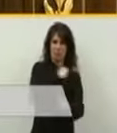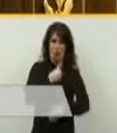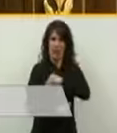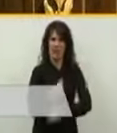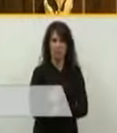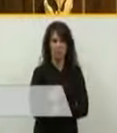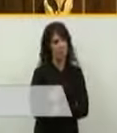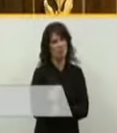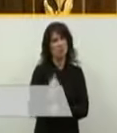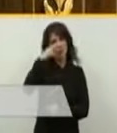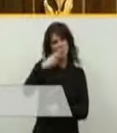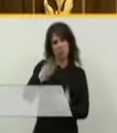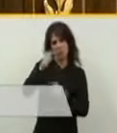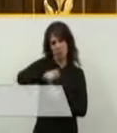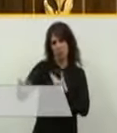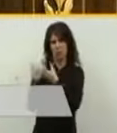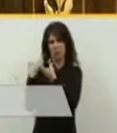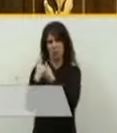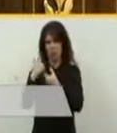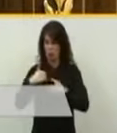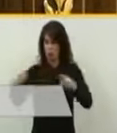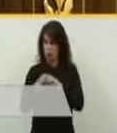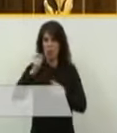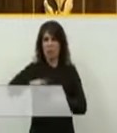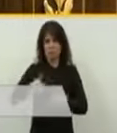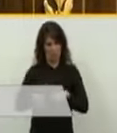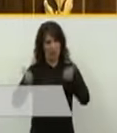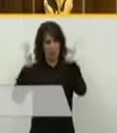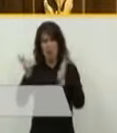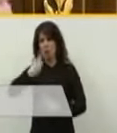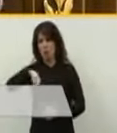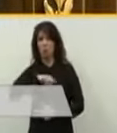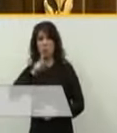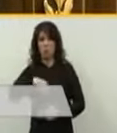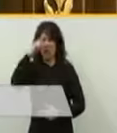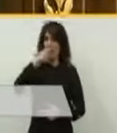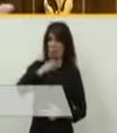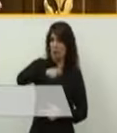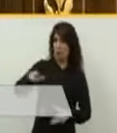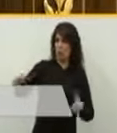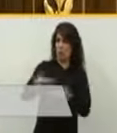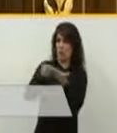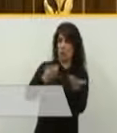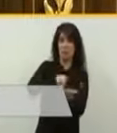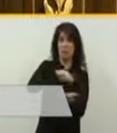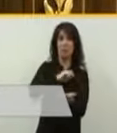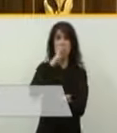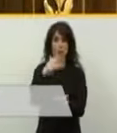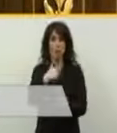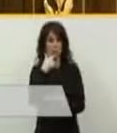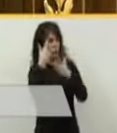de personas libres y también respetamos al conjunto de los españoles, le vamos a decir no, señor